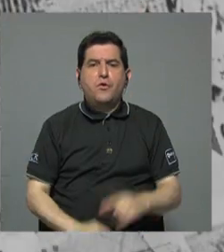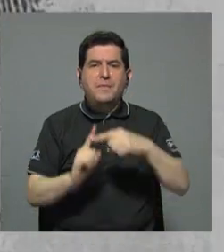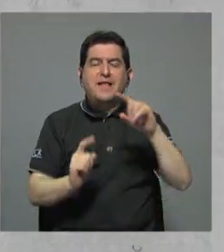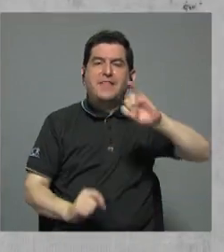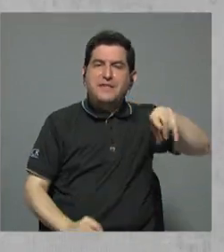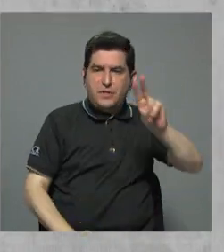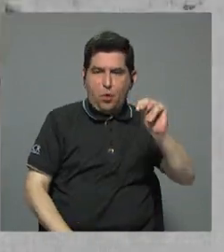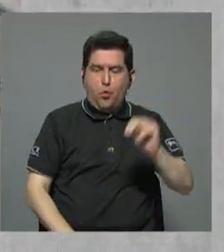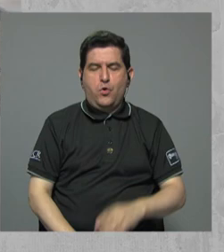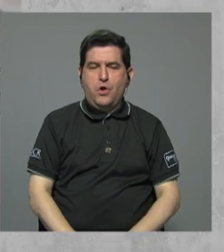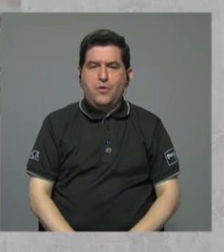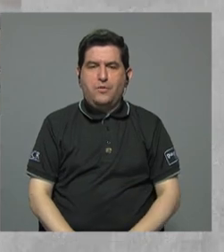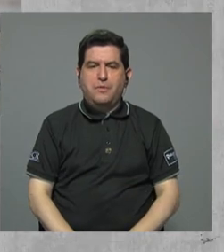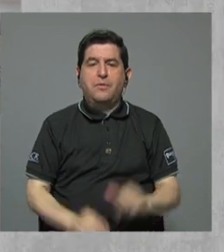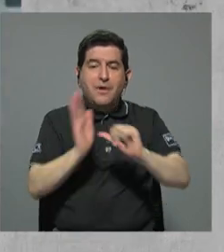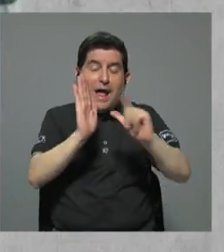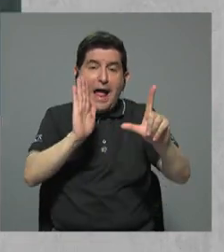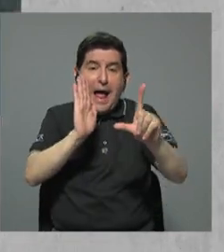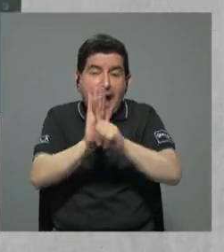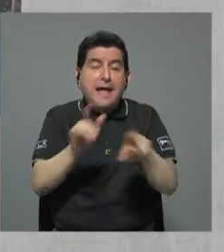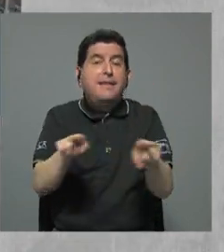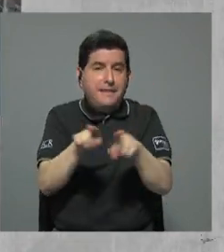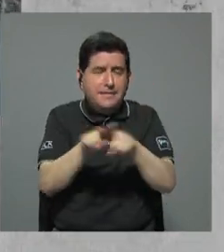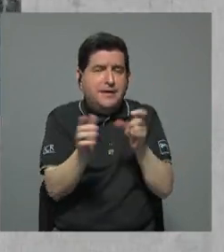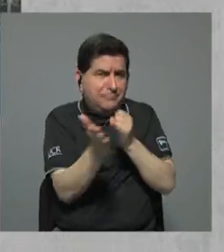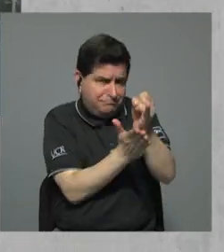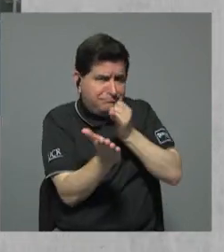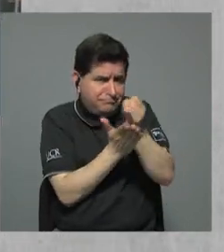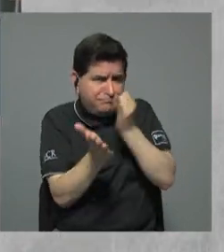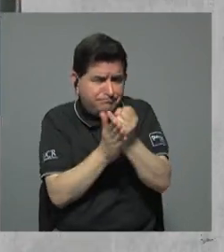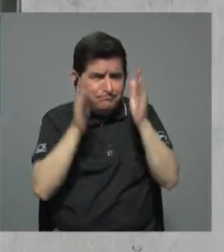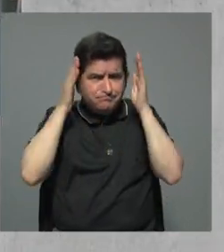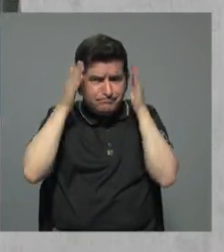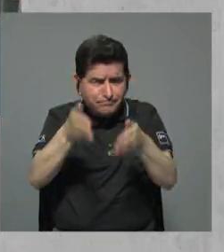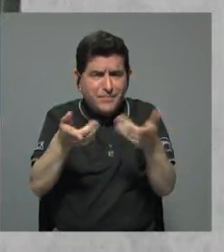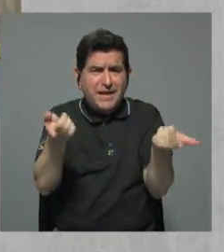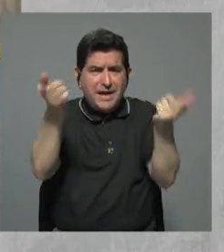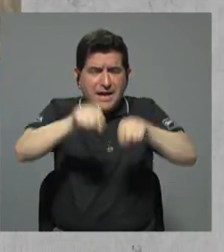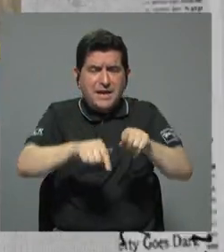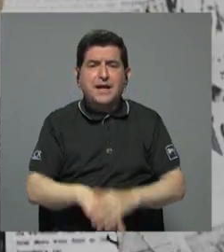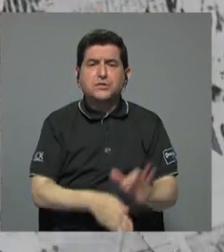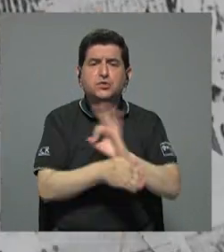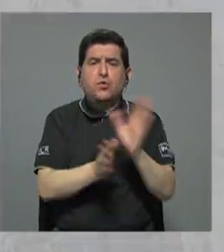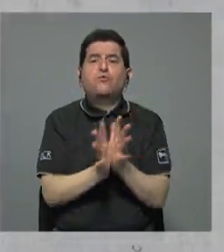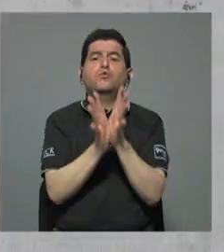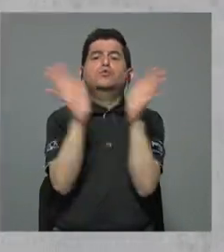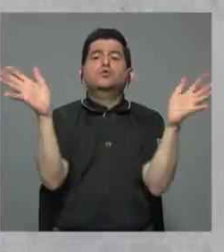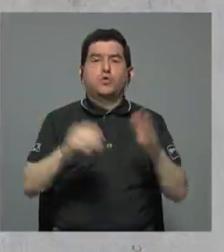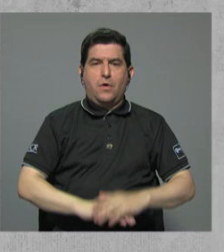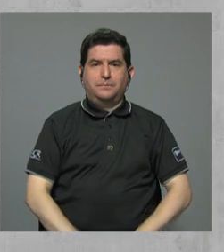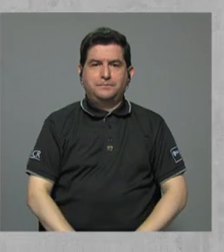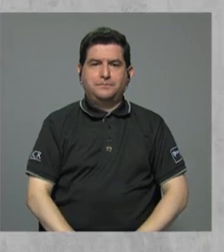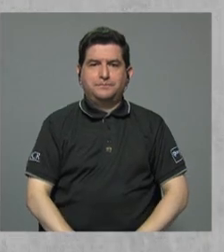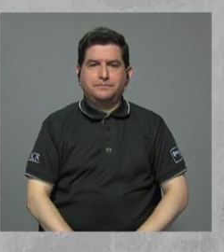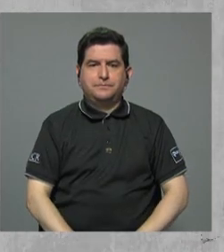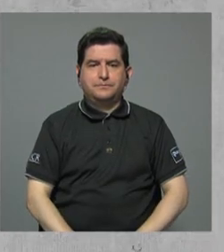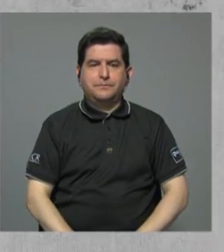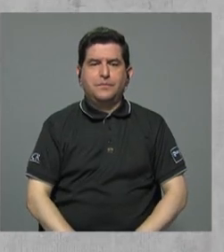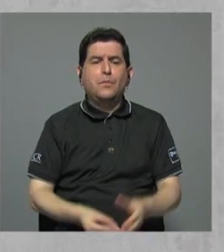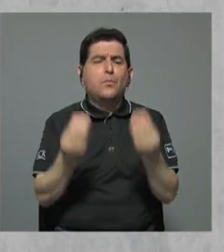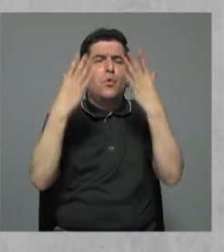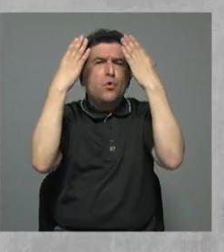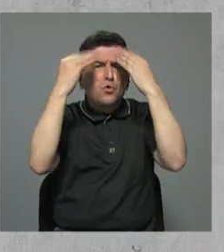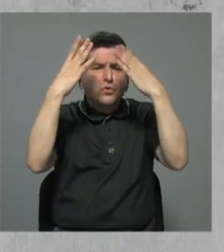junio la asamblea legislativa también investiga enfocada en los casos de la función pública y hay mucha información